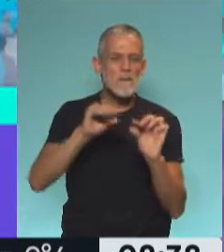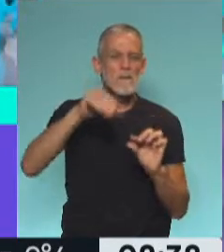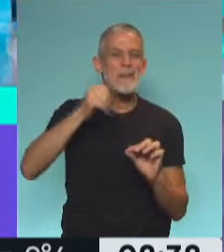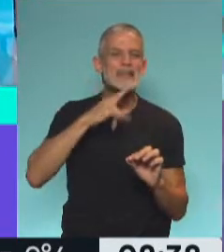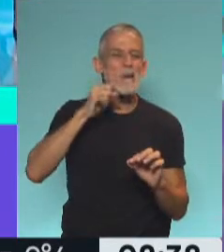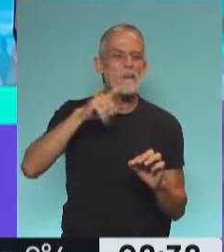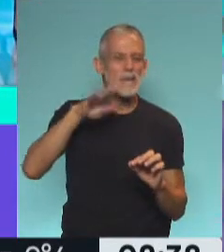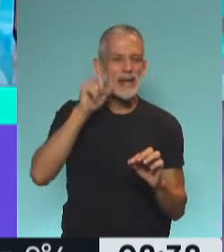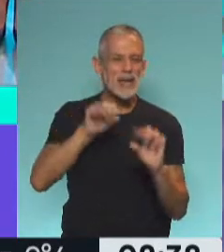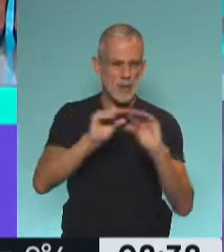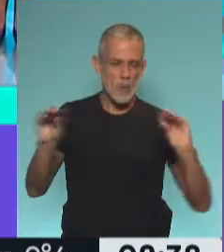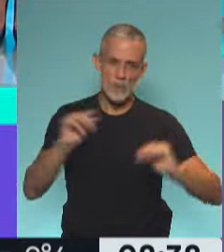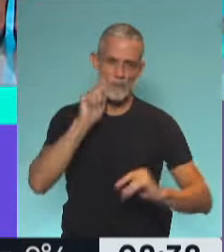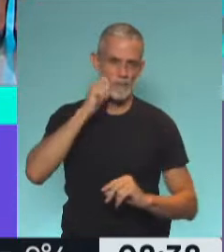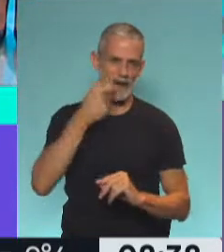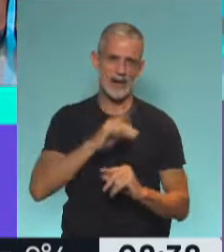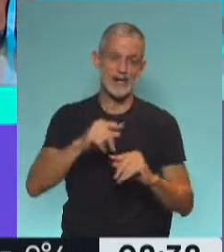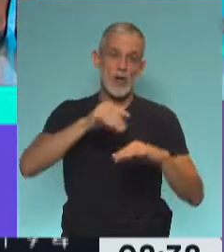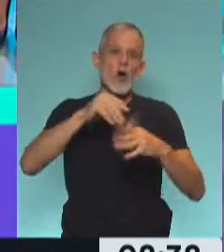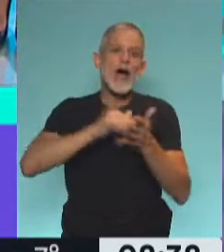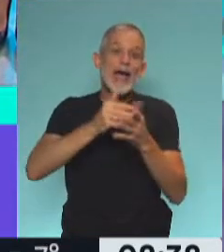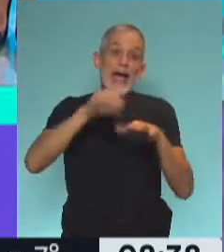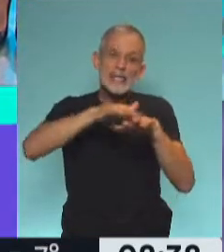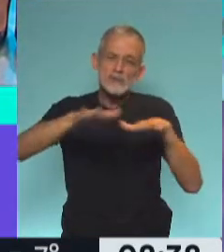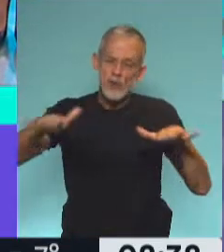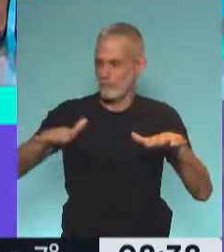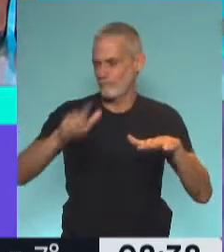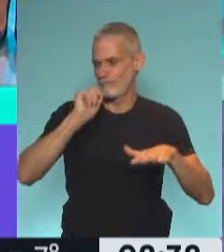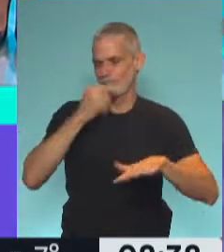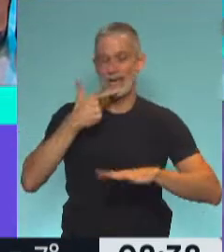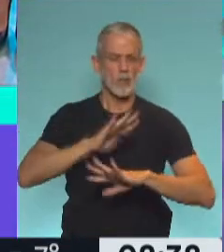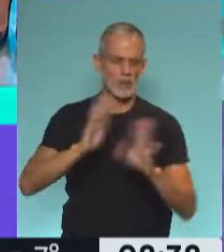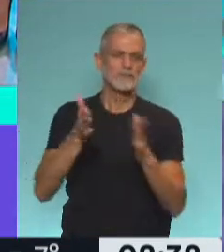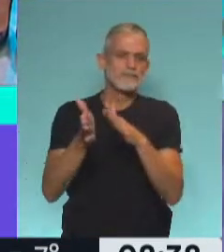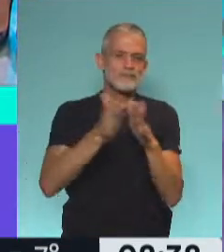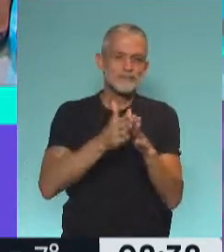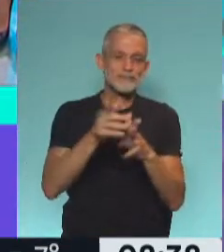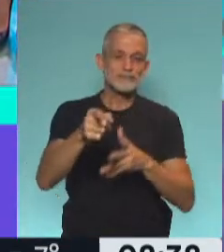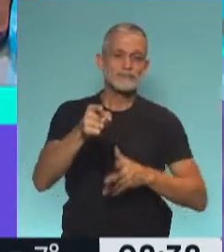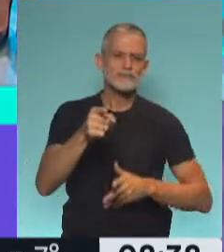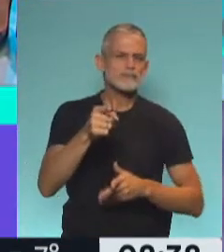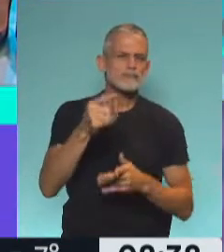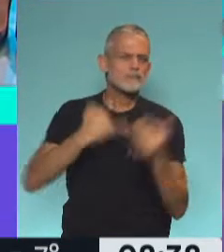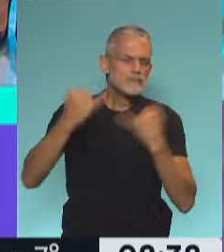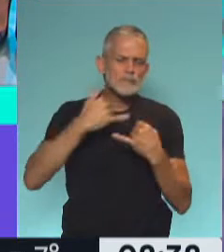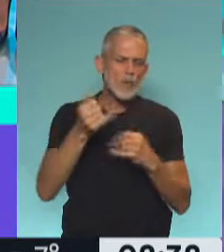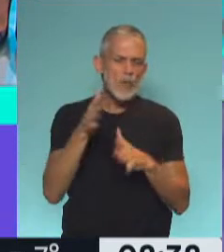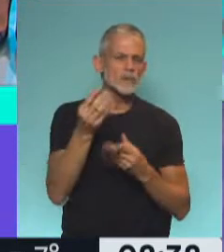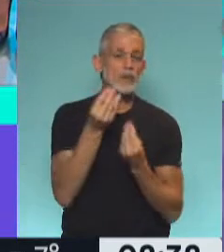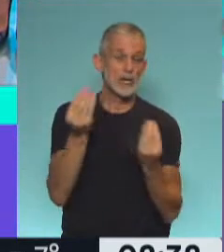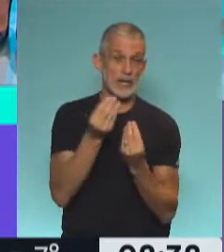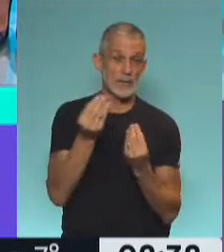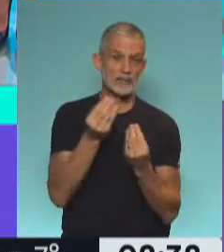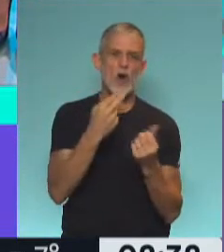mira. Ahí está el matambrito. Riquísimo. A la pizza va, pero... Bárbaro. Consultamos una cosa. A ver, la pizza es Osvaldo, cuéntenos una cosa. ¿Qué pasa con